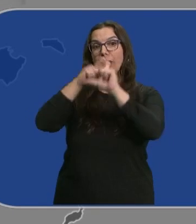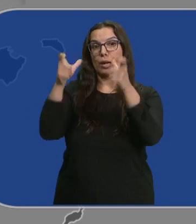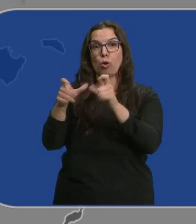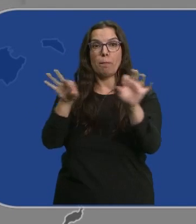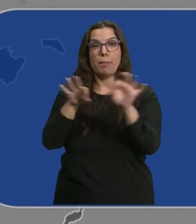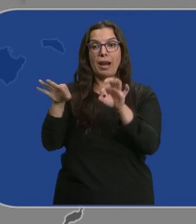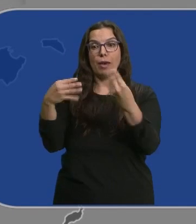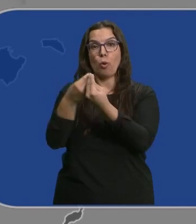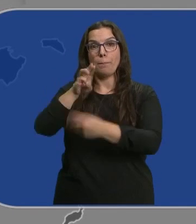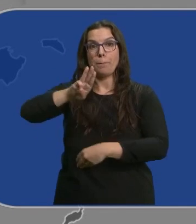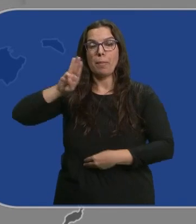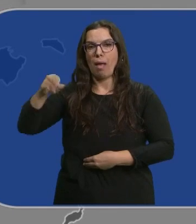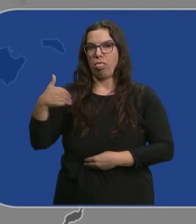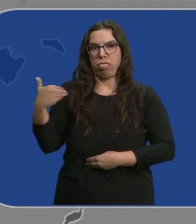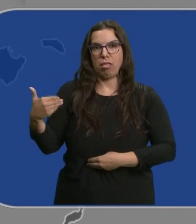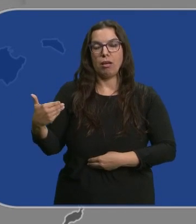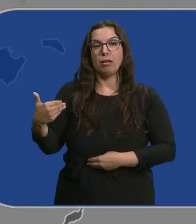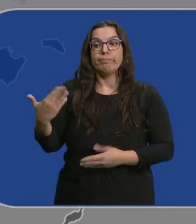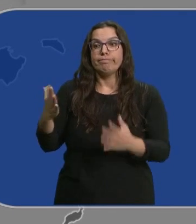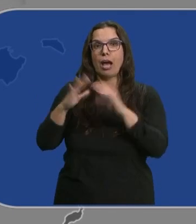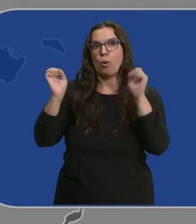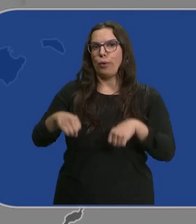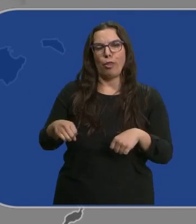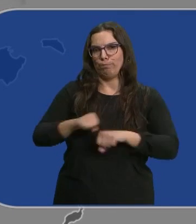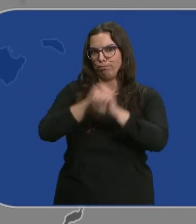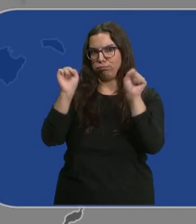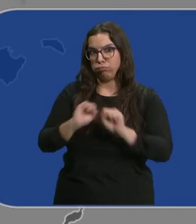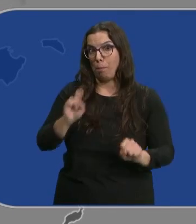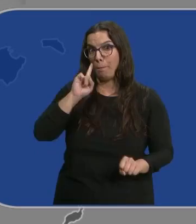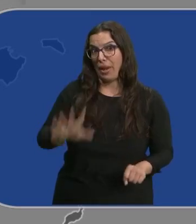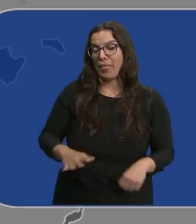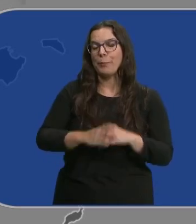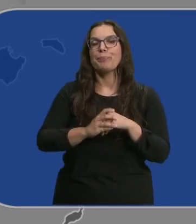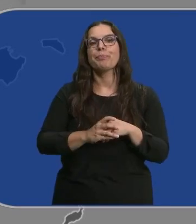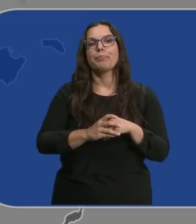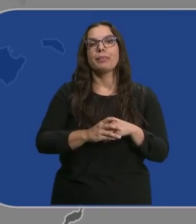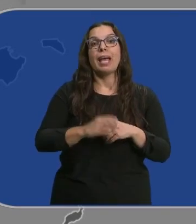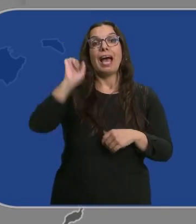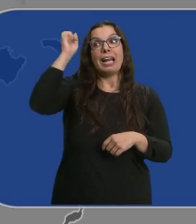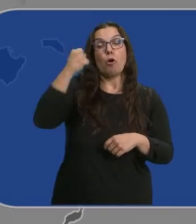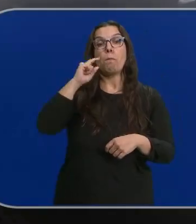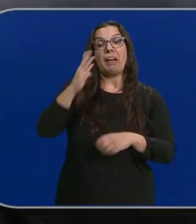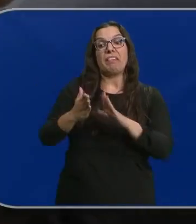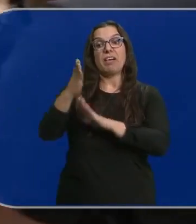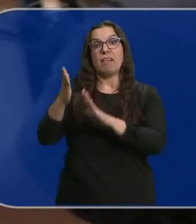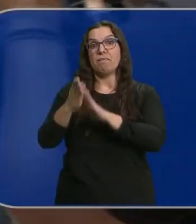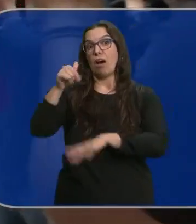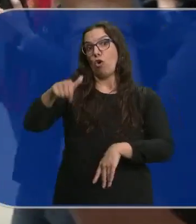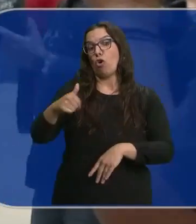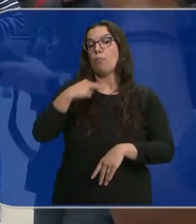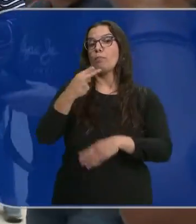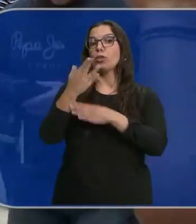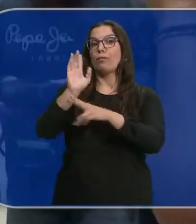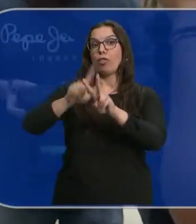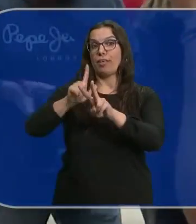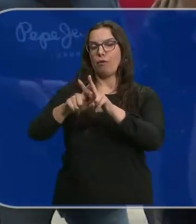reunión programada por el Partido Popular y el acuerdo sigue lejos. Más cerca podría estar en Aragón, como confirmaba esta mañana el